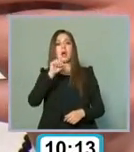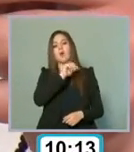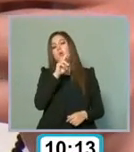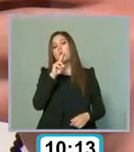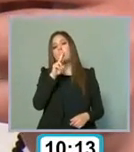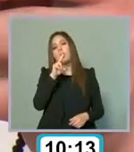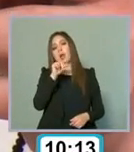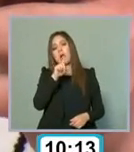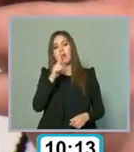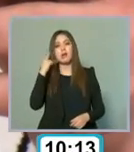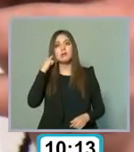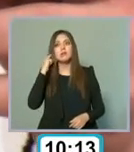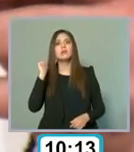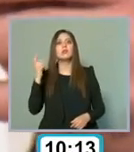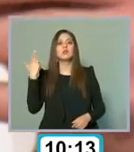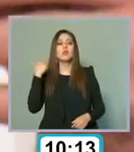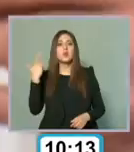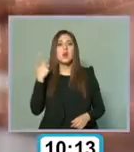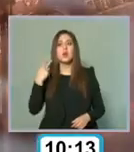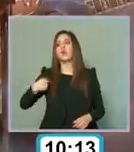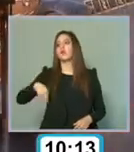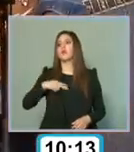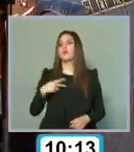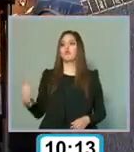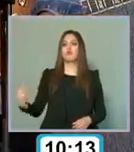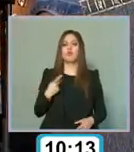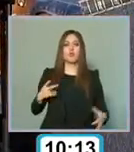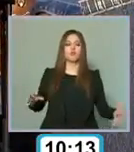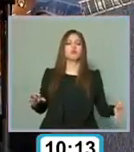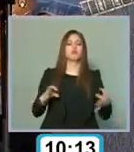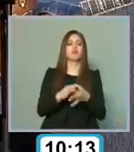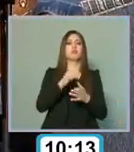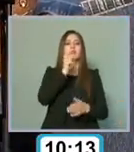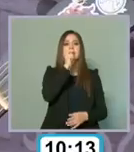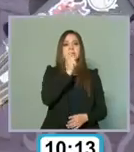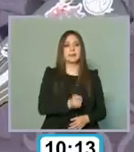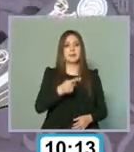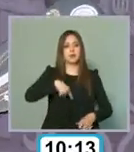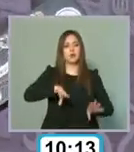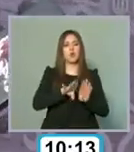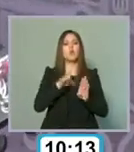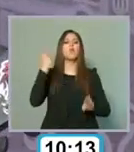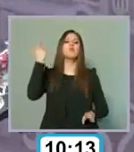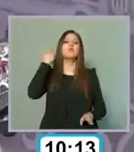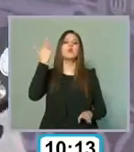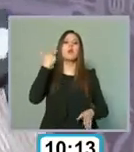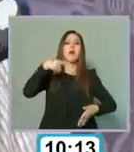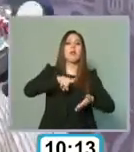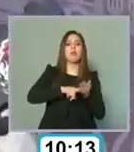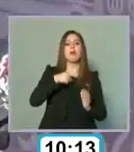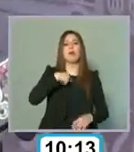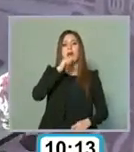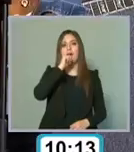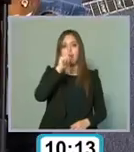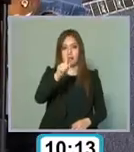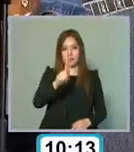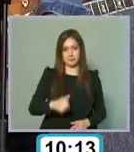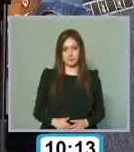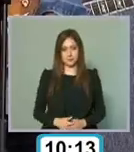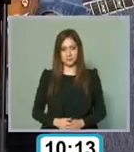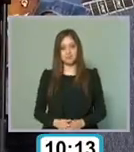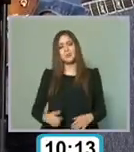esa palabra el significado perfecto para describir nuestra música, que es el sonido de nuestra alma. Así es. Y bueno, cuéntenme